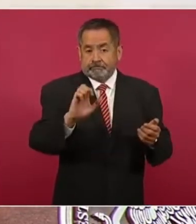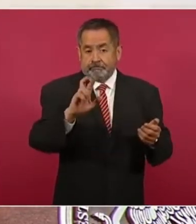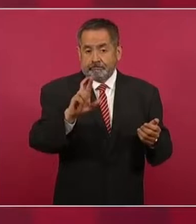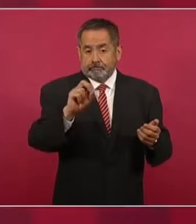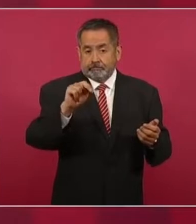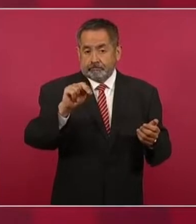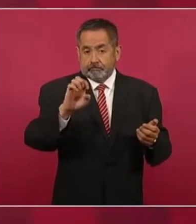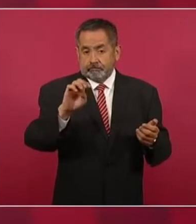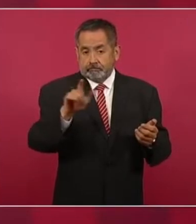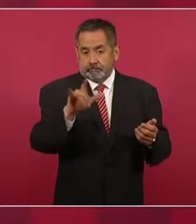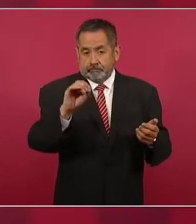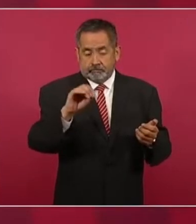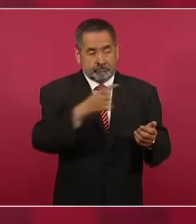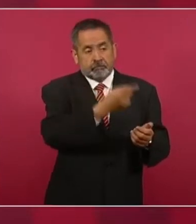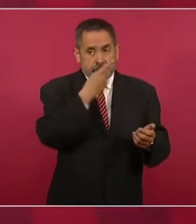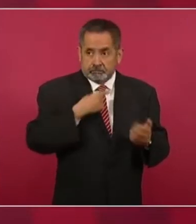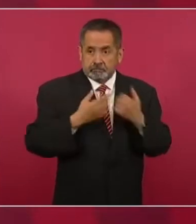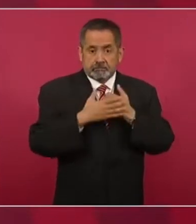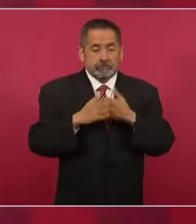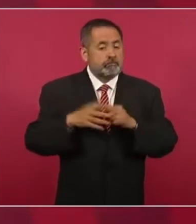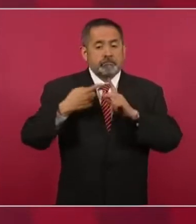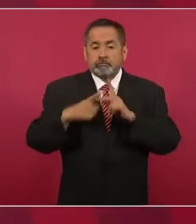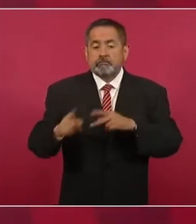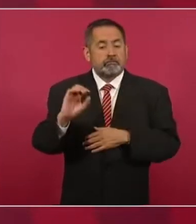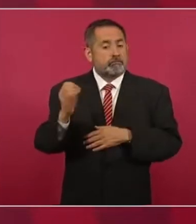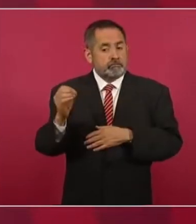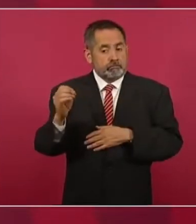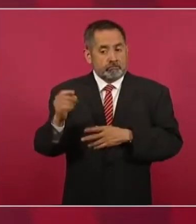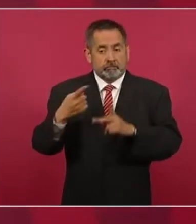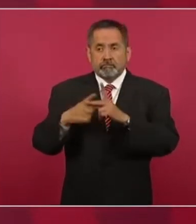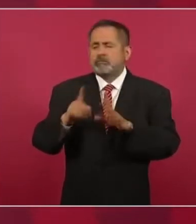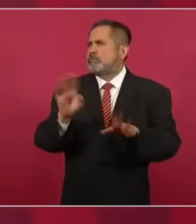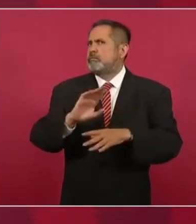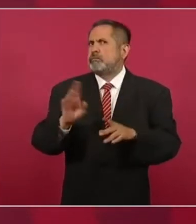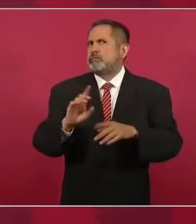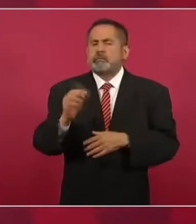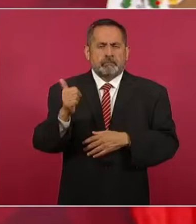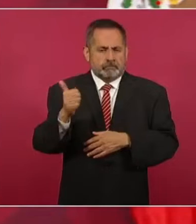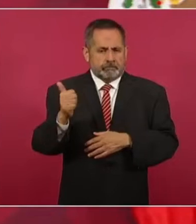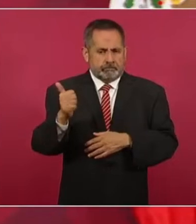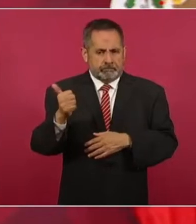Aeroméxico a plantearme que a partir de octubre no de agosto,